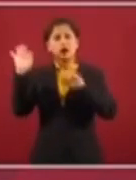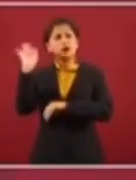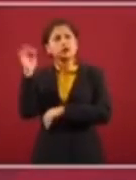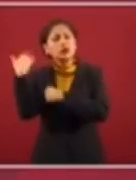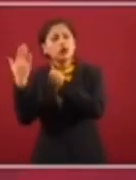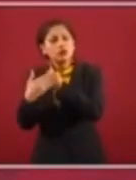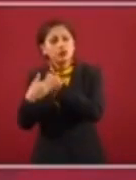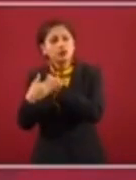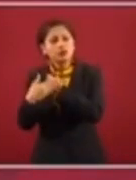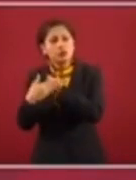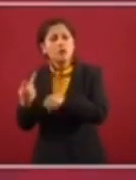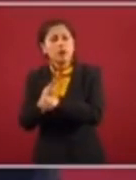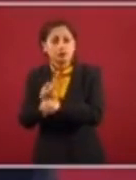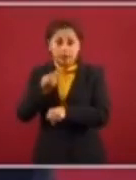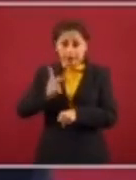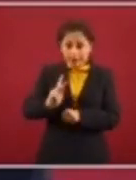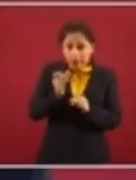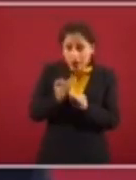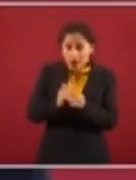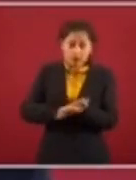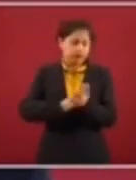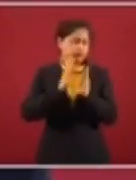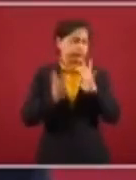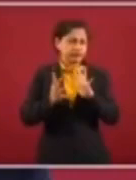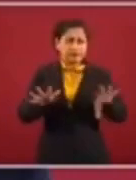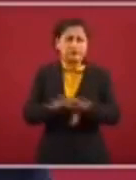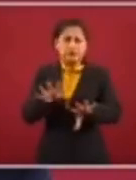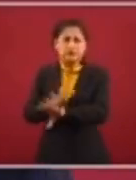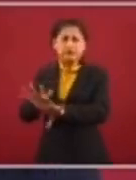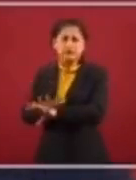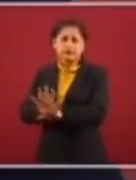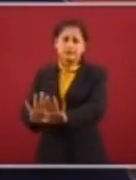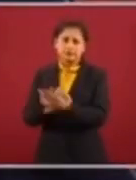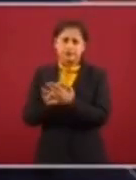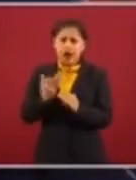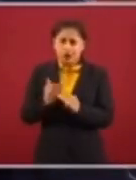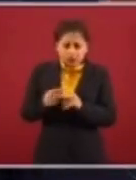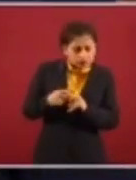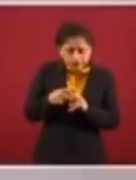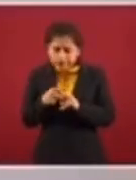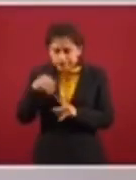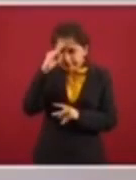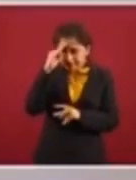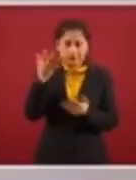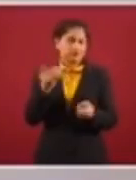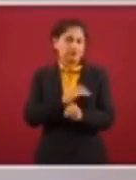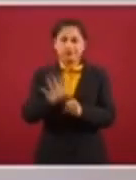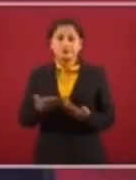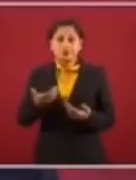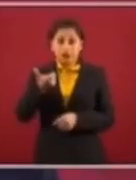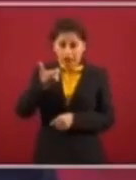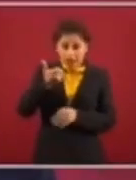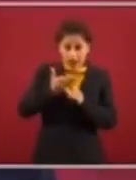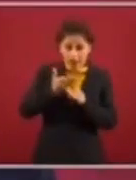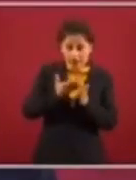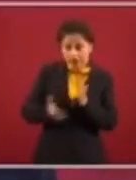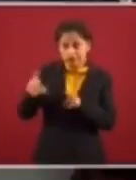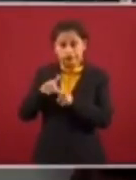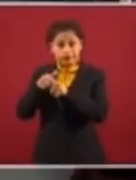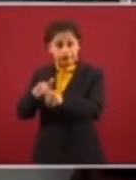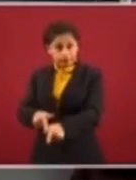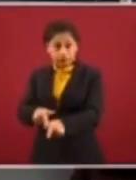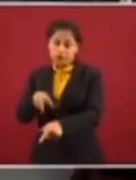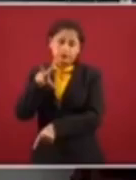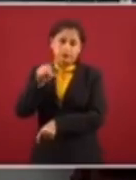ahora están alteradas. Vamos a esperarnos, porque todavía no sabemos lo que vaya a suceder. Hablando justo del